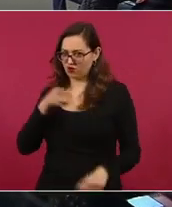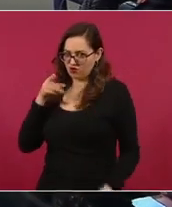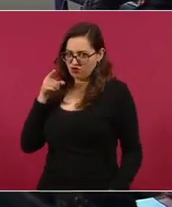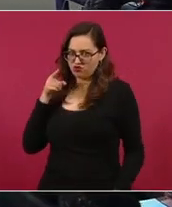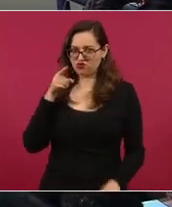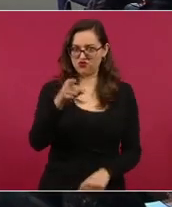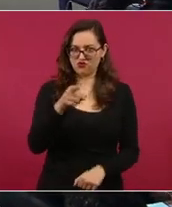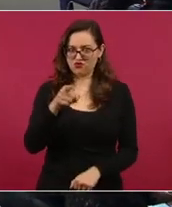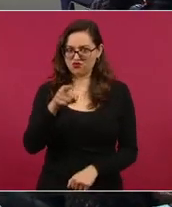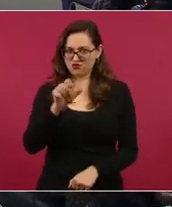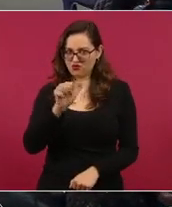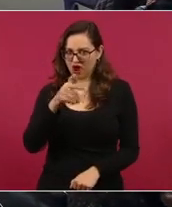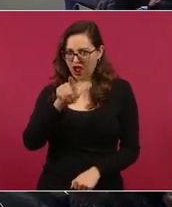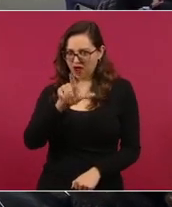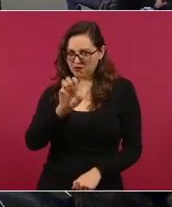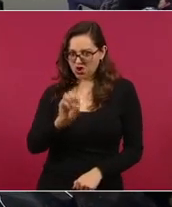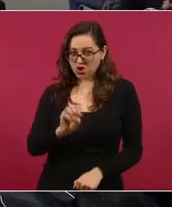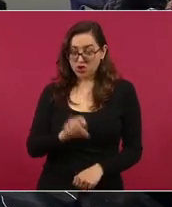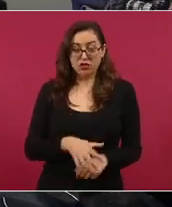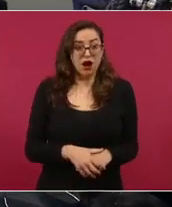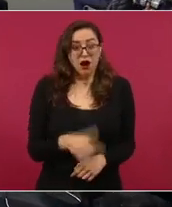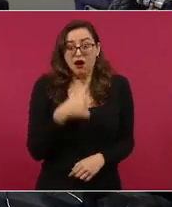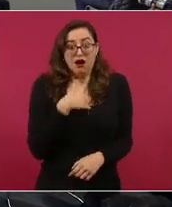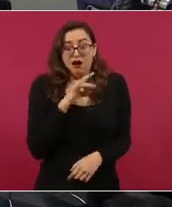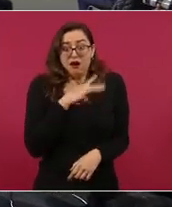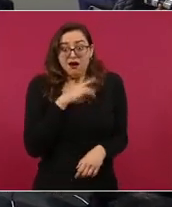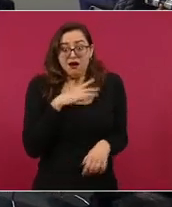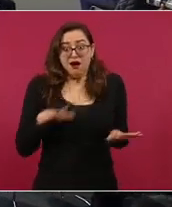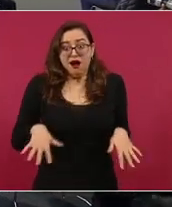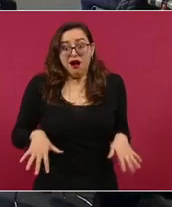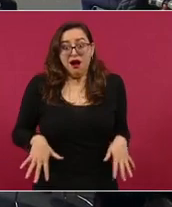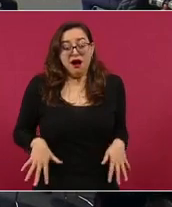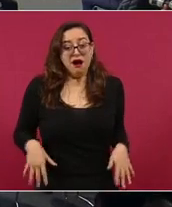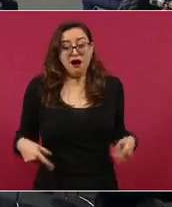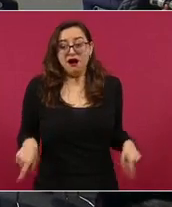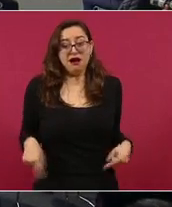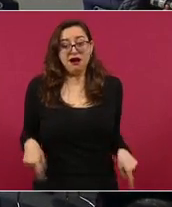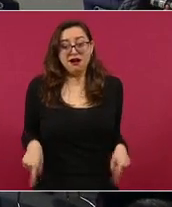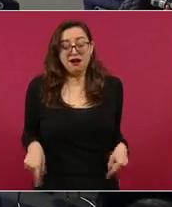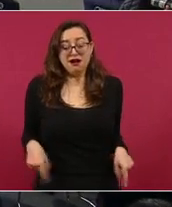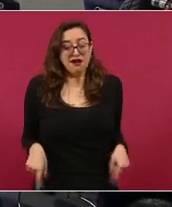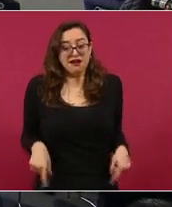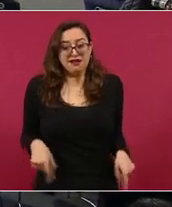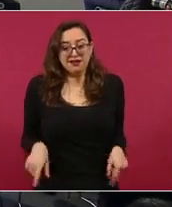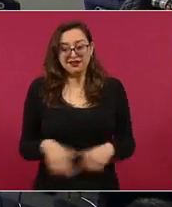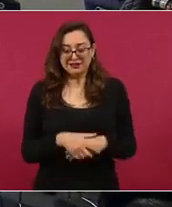Uy, qué miedo. Miren cómo estoy temblando, diría mi paisano Chicoche.